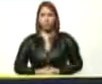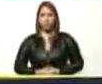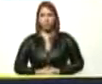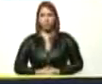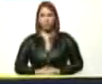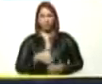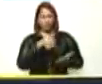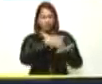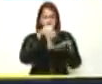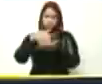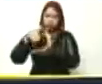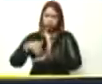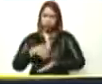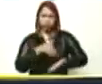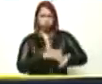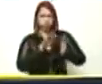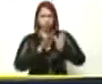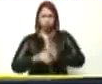repartiéndose el botín,